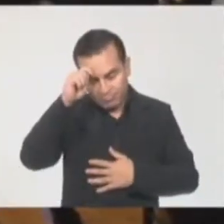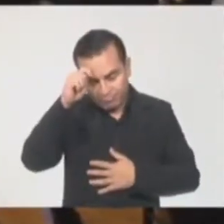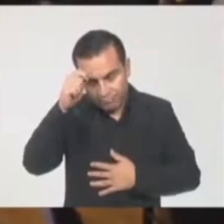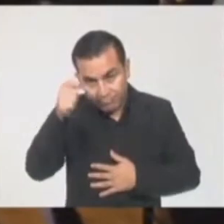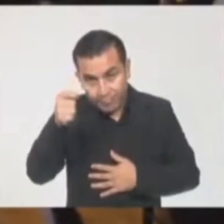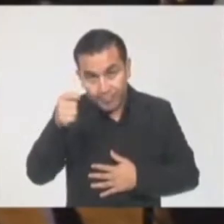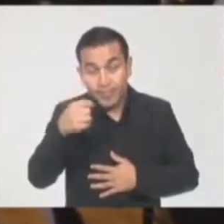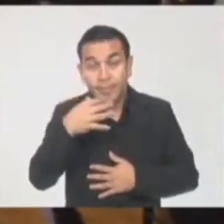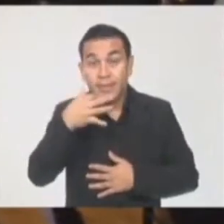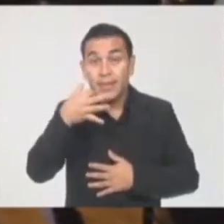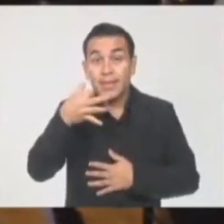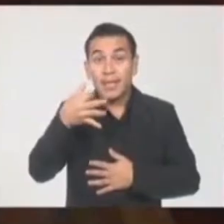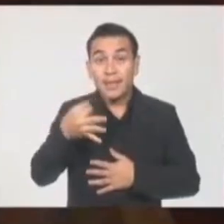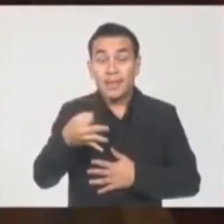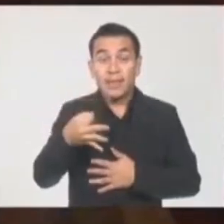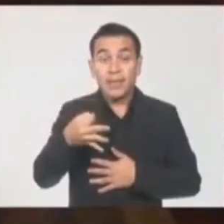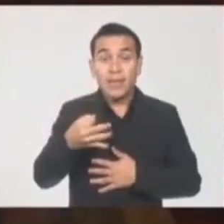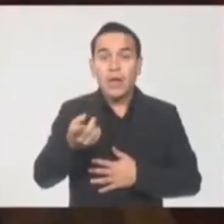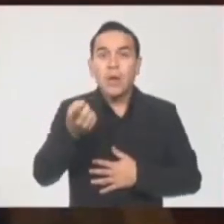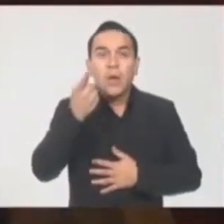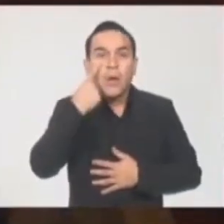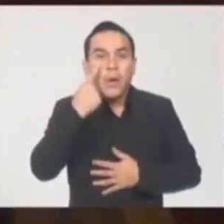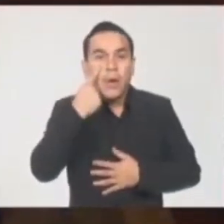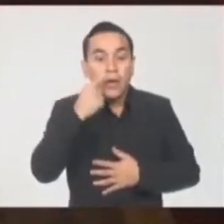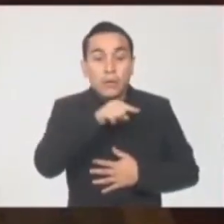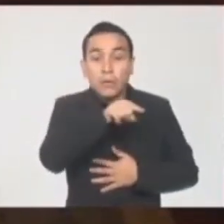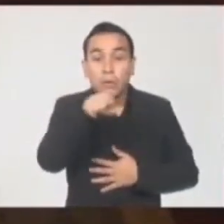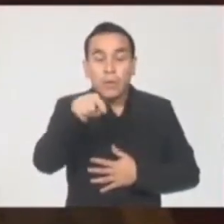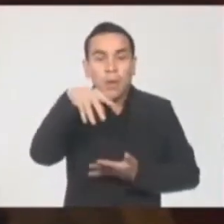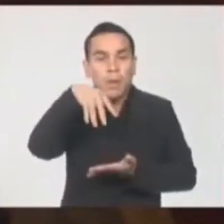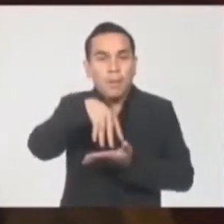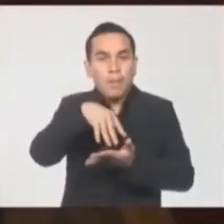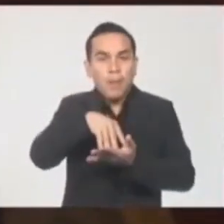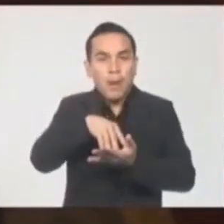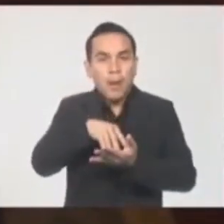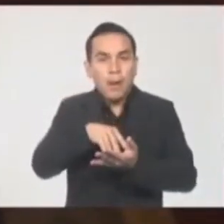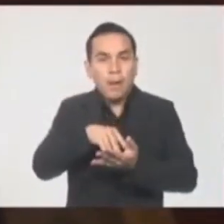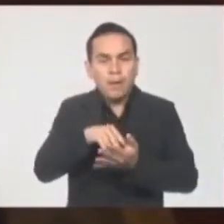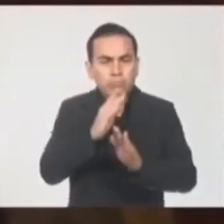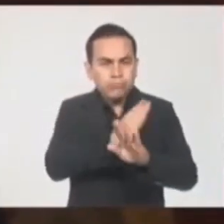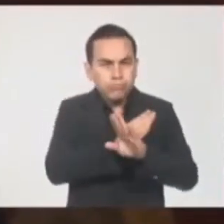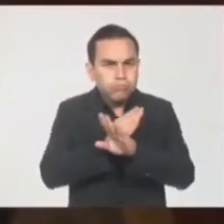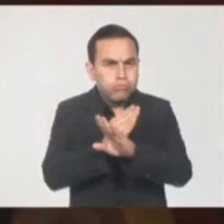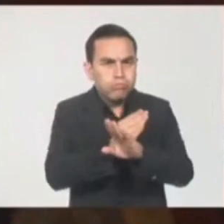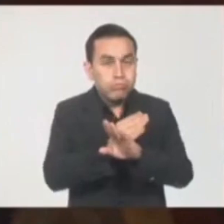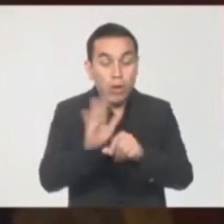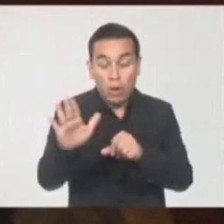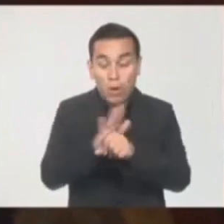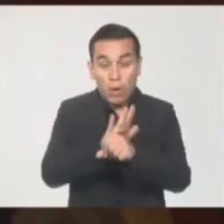Sé que tengo la gran responsabilidad de cuidar del pueblo y de proteger esta patria con mi vida si es necesario.